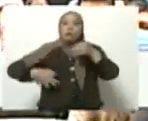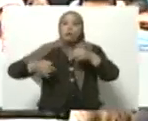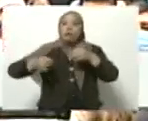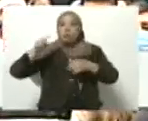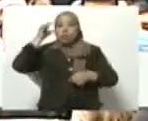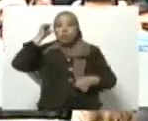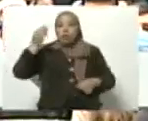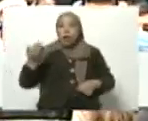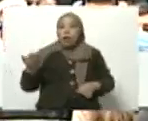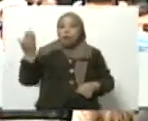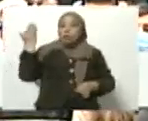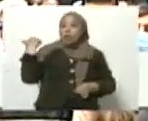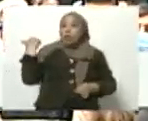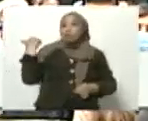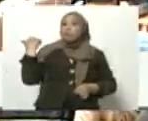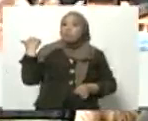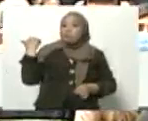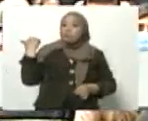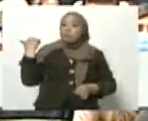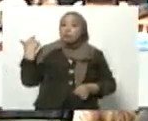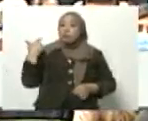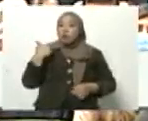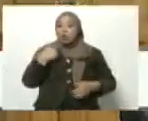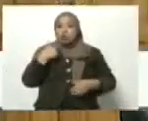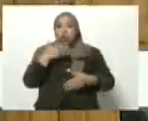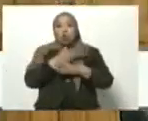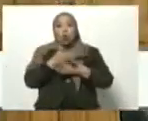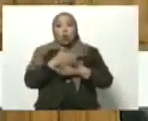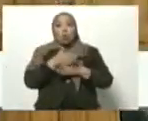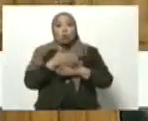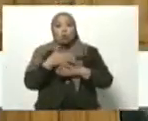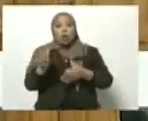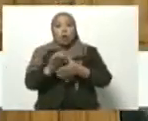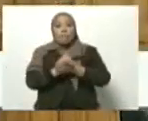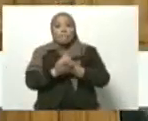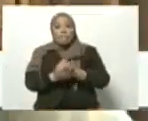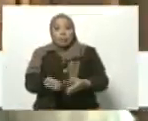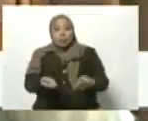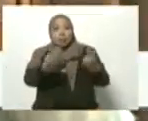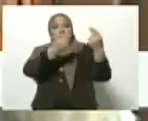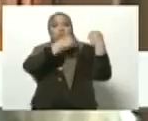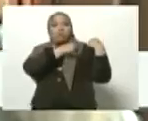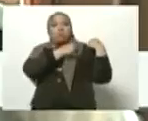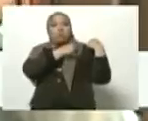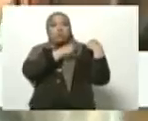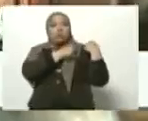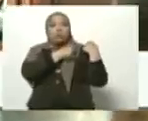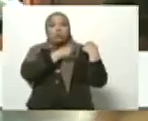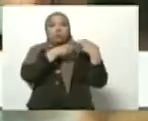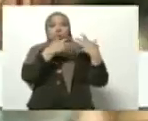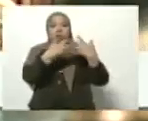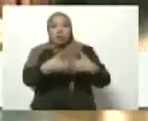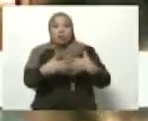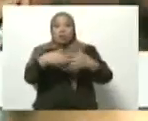atrás tuve la oportunidad de conversar con un encargado de negocio de un país europeo, de esos que